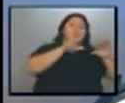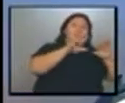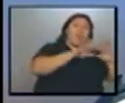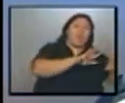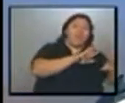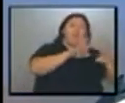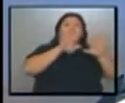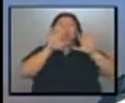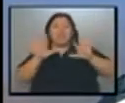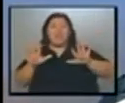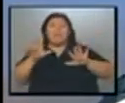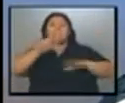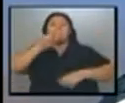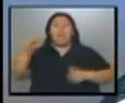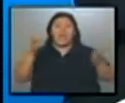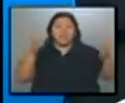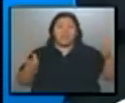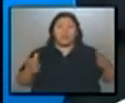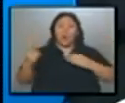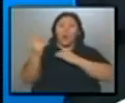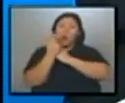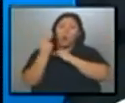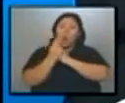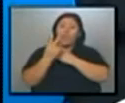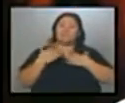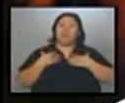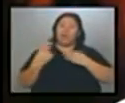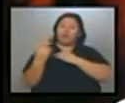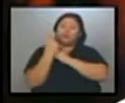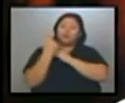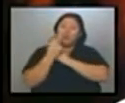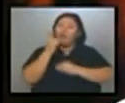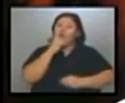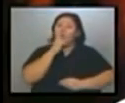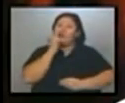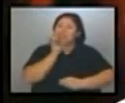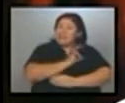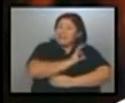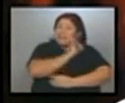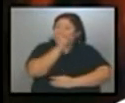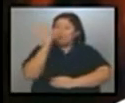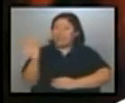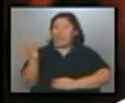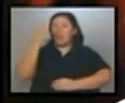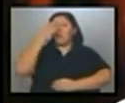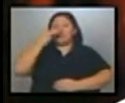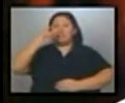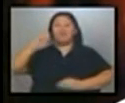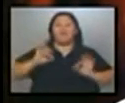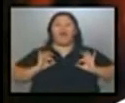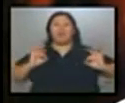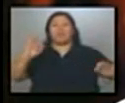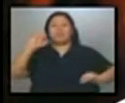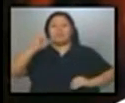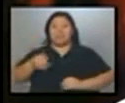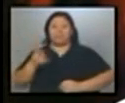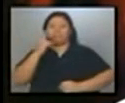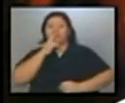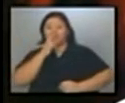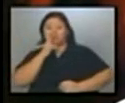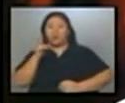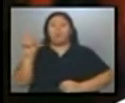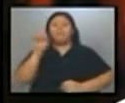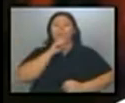vacaciones fuman. Ella es una modelo sueca, la misma de siempre, Daniela Christensen o algo parecido, que es la novia de Maxi